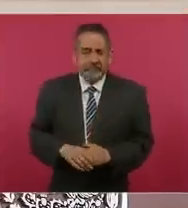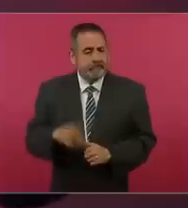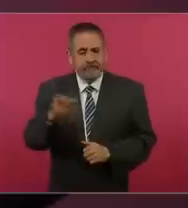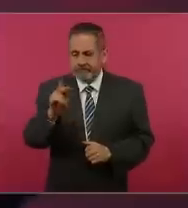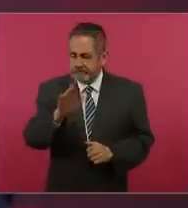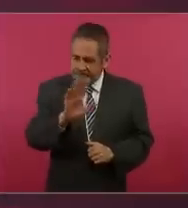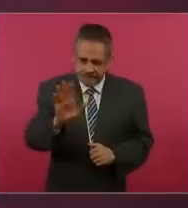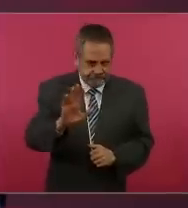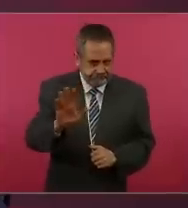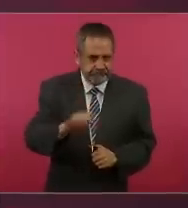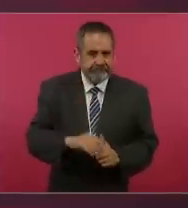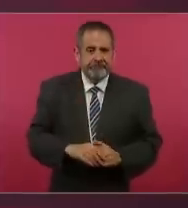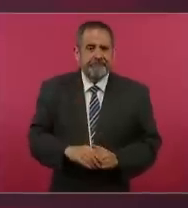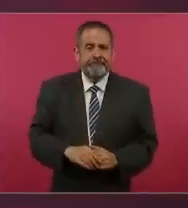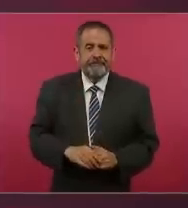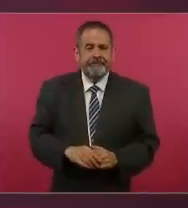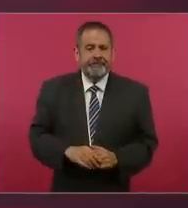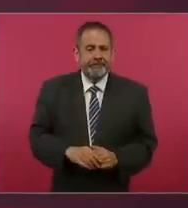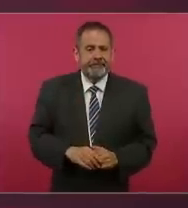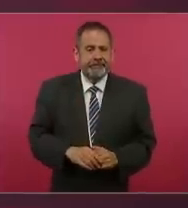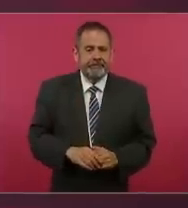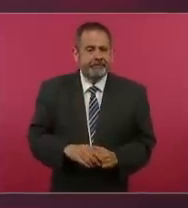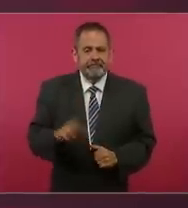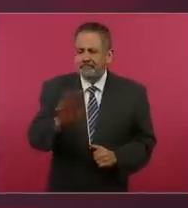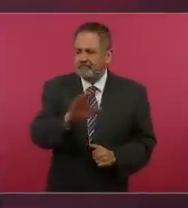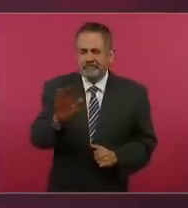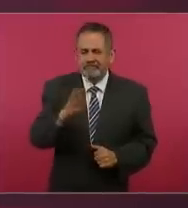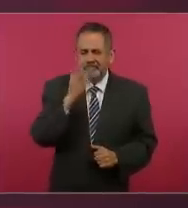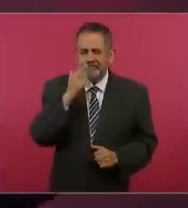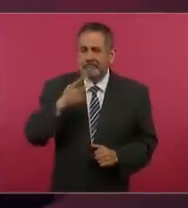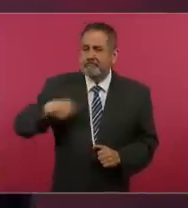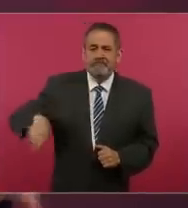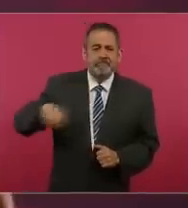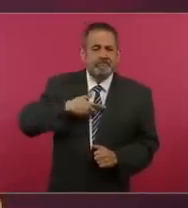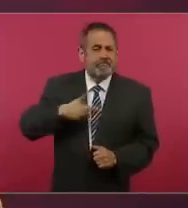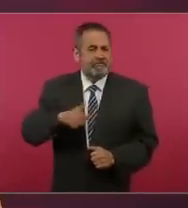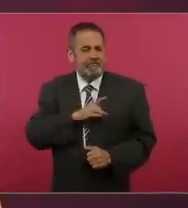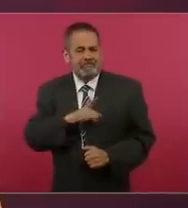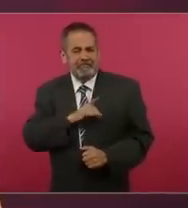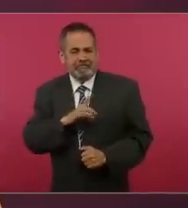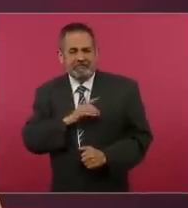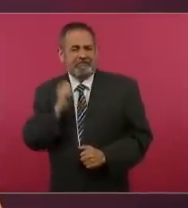pero no hay nada que temer